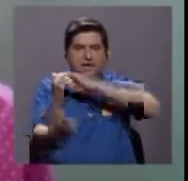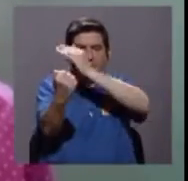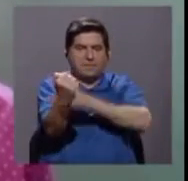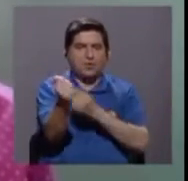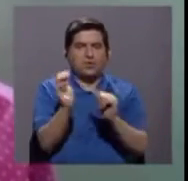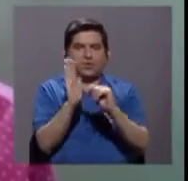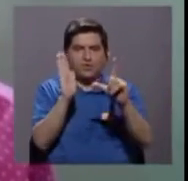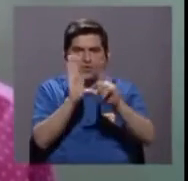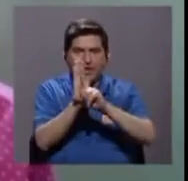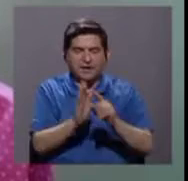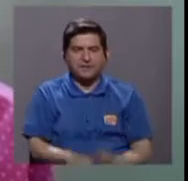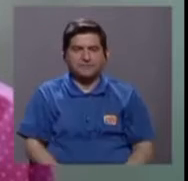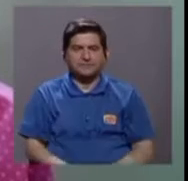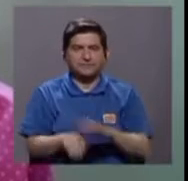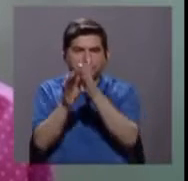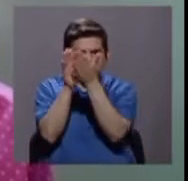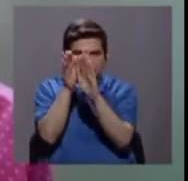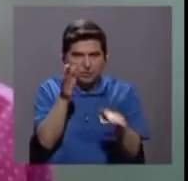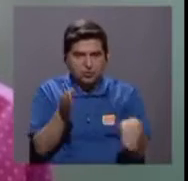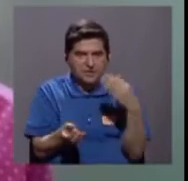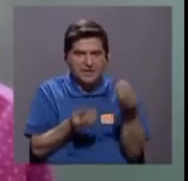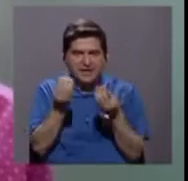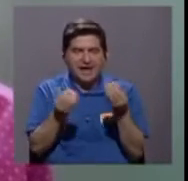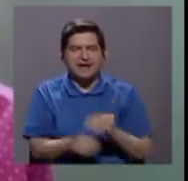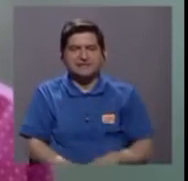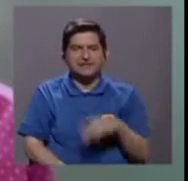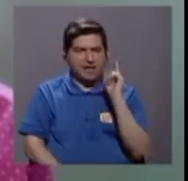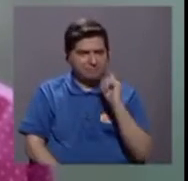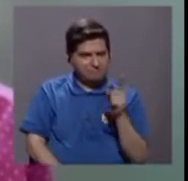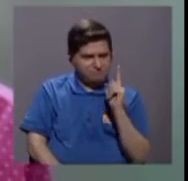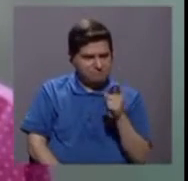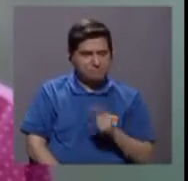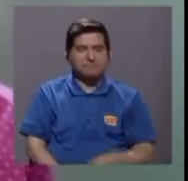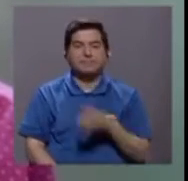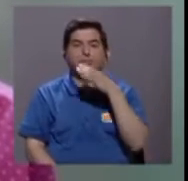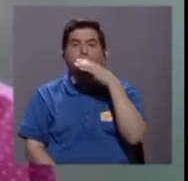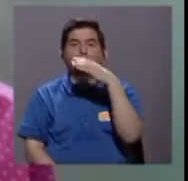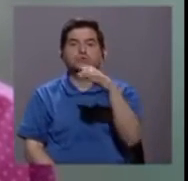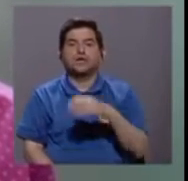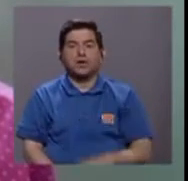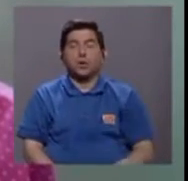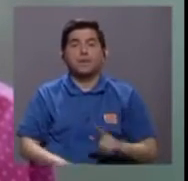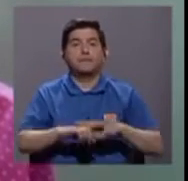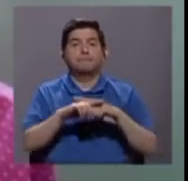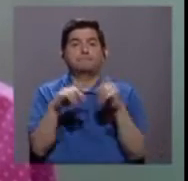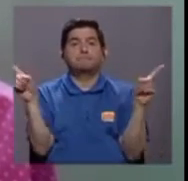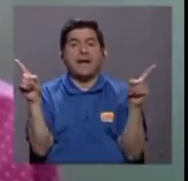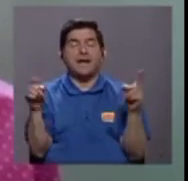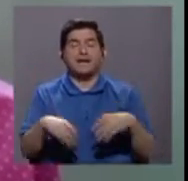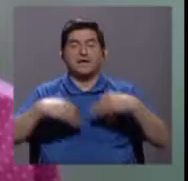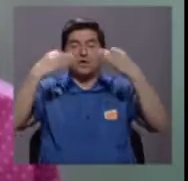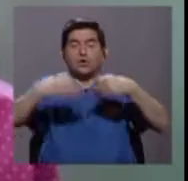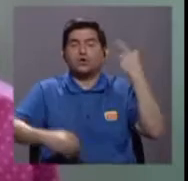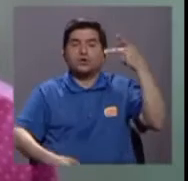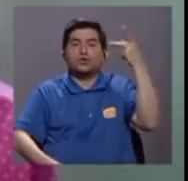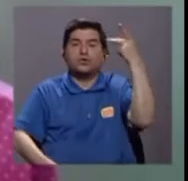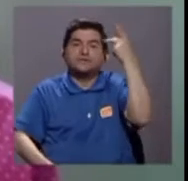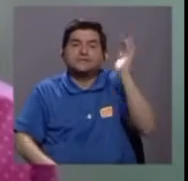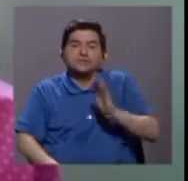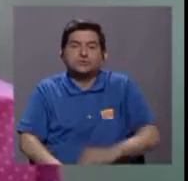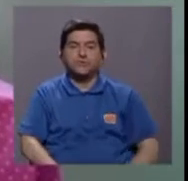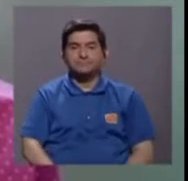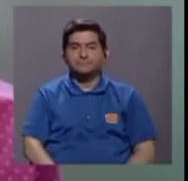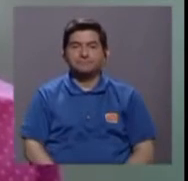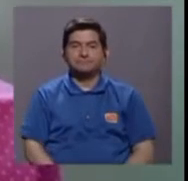Legislativo. Y la Contraloría lo que hace es advertir, lo que hace es dar consejos, pero son decisiones políticas, don Juan Rafael.